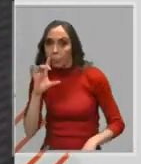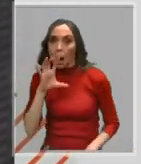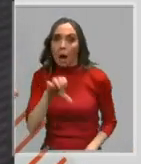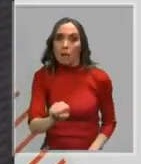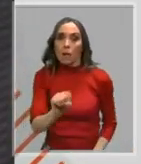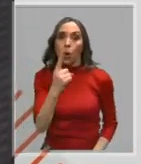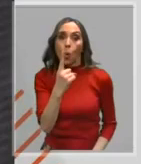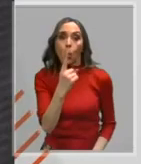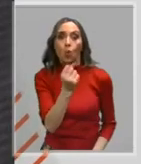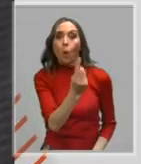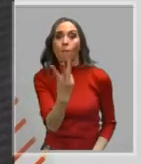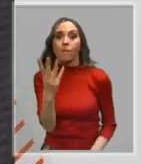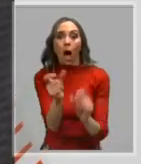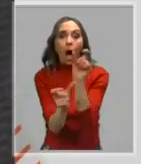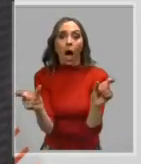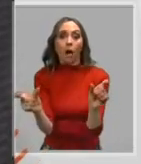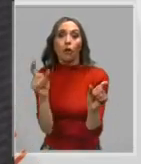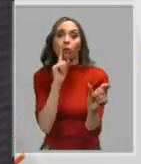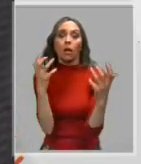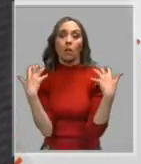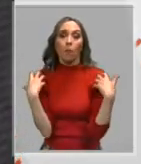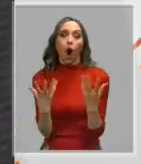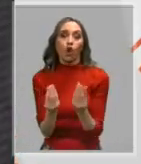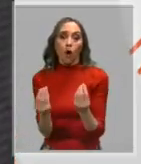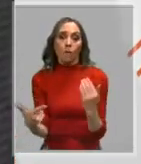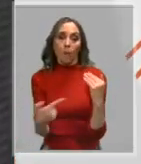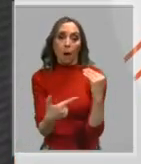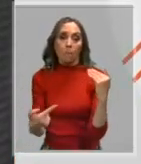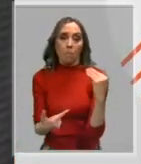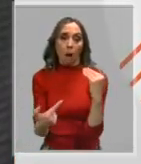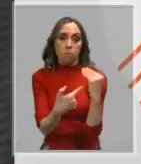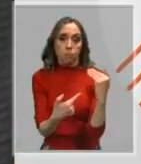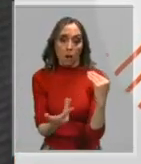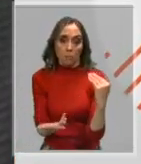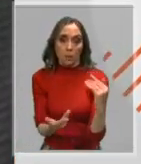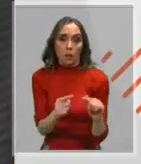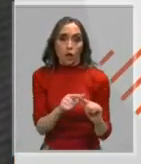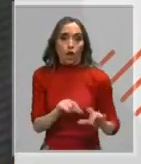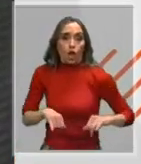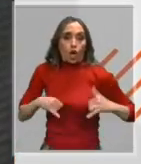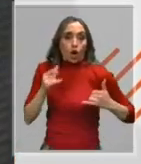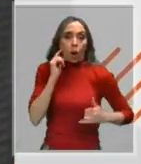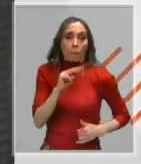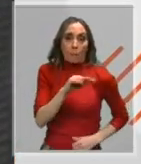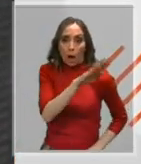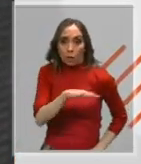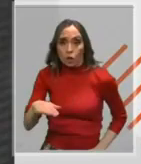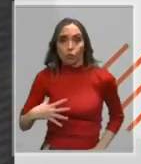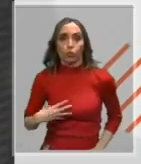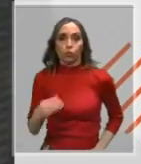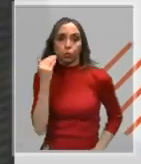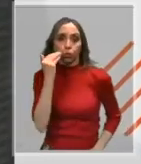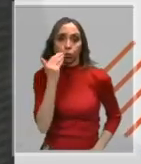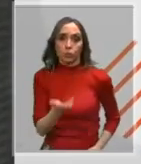de él o los responsables de estos cobardes ataques sobre una joven madre y sus pequeños hijos.